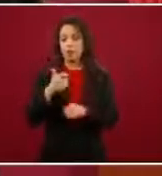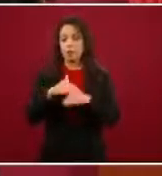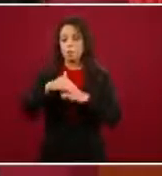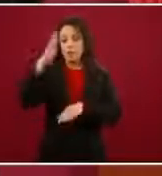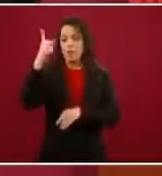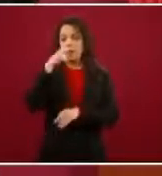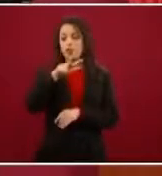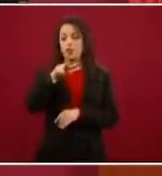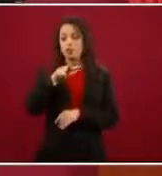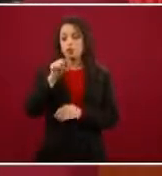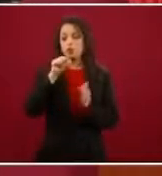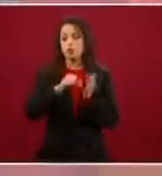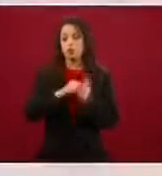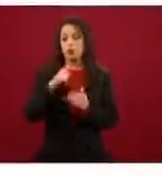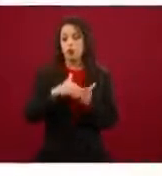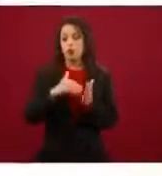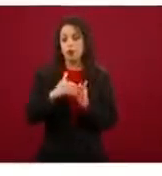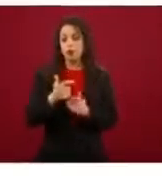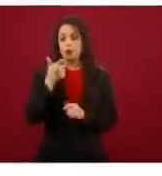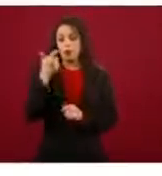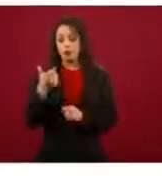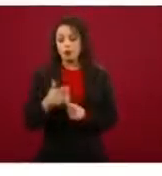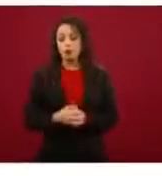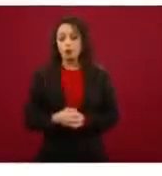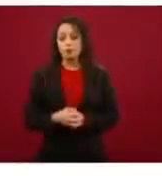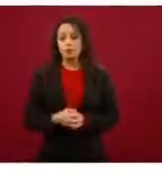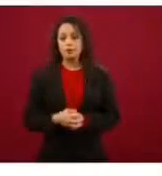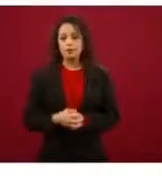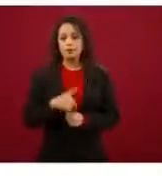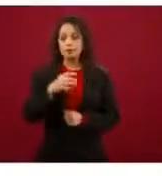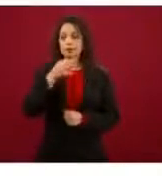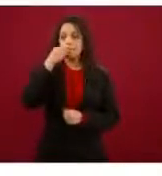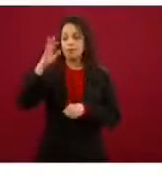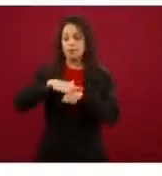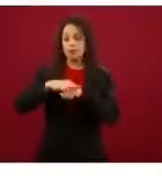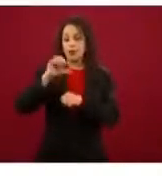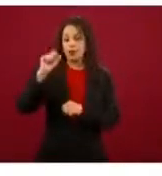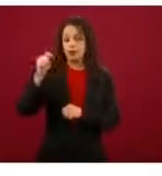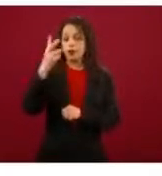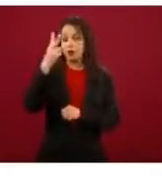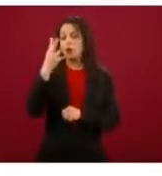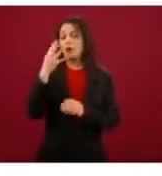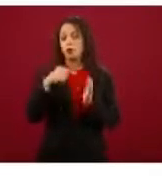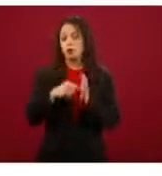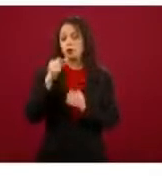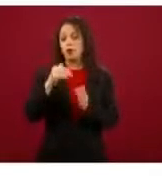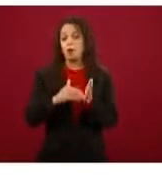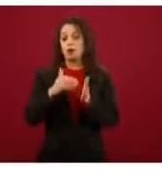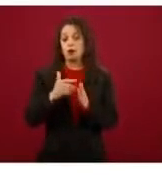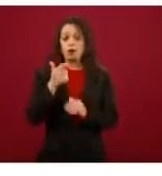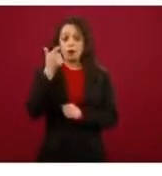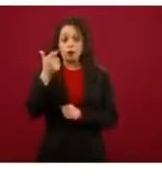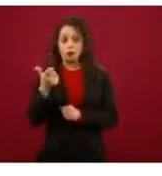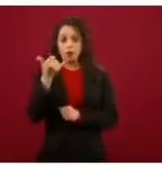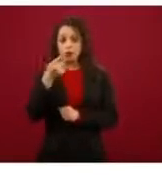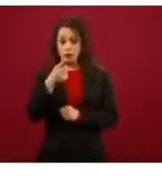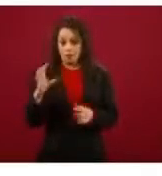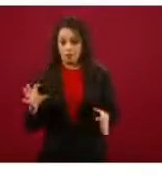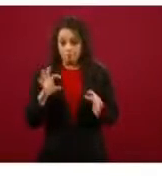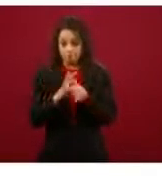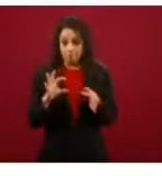18.2 millones de pesos, que fiscalmente declara ingresos por 4.8 millones de pesos. Sin embargo, no son acordes con